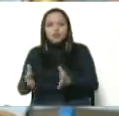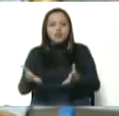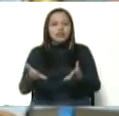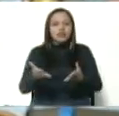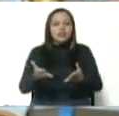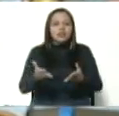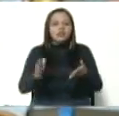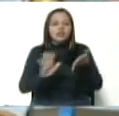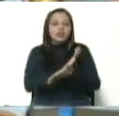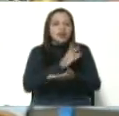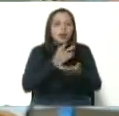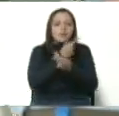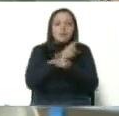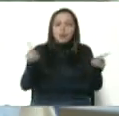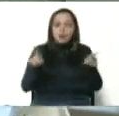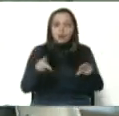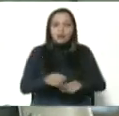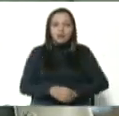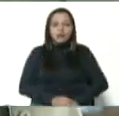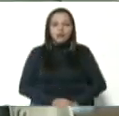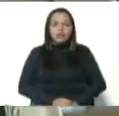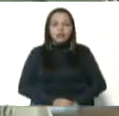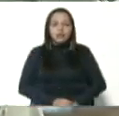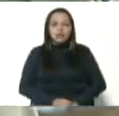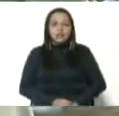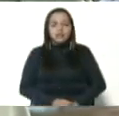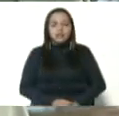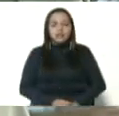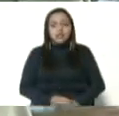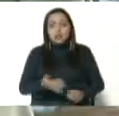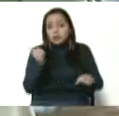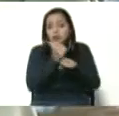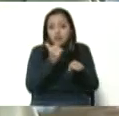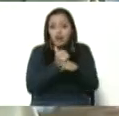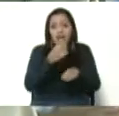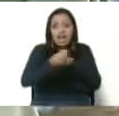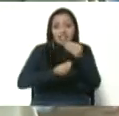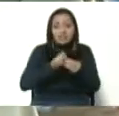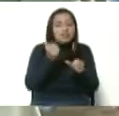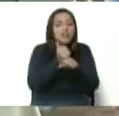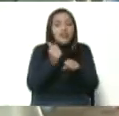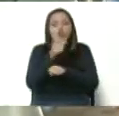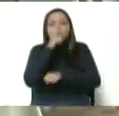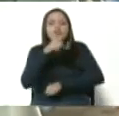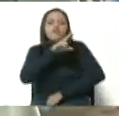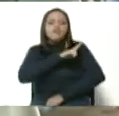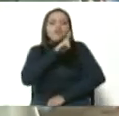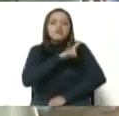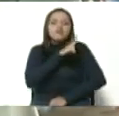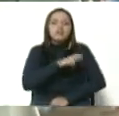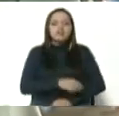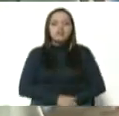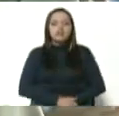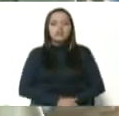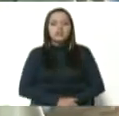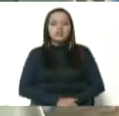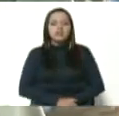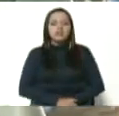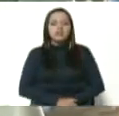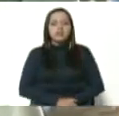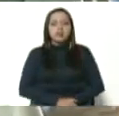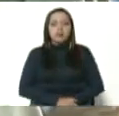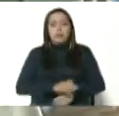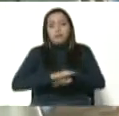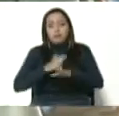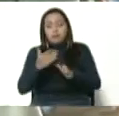sector público, los cuales han venido también ejerciendo actividades de la economía informal, producto de la precarización del